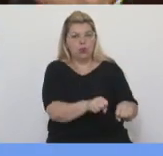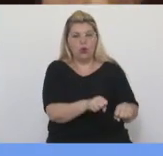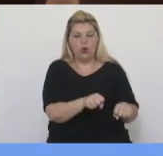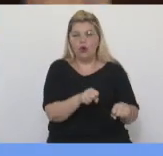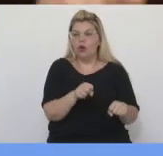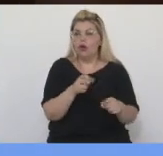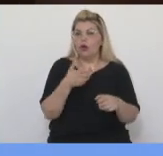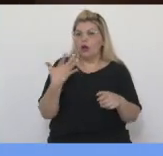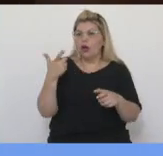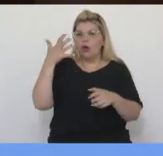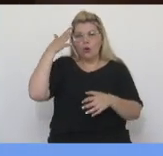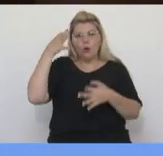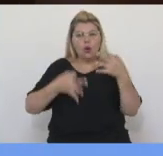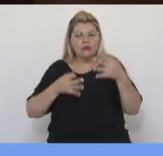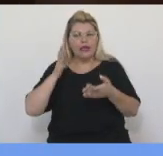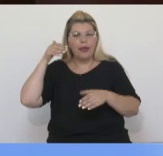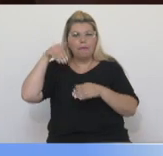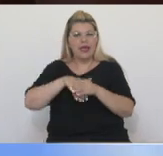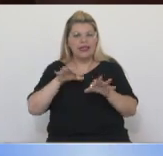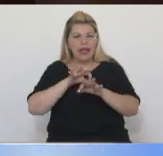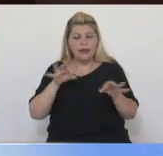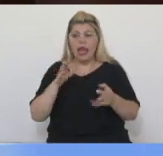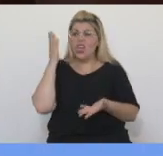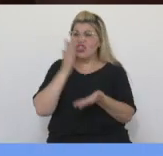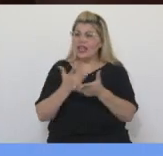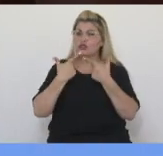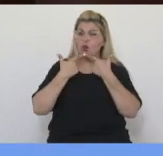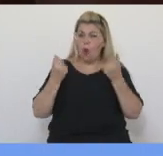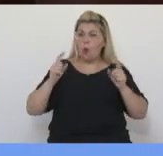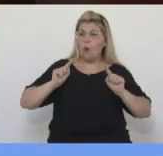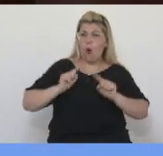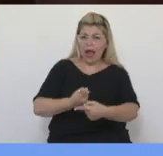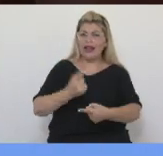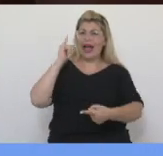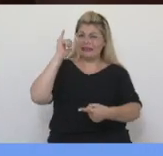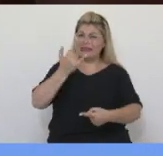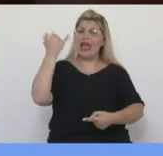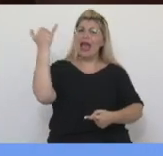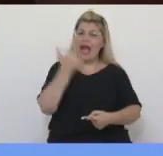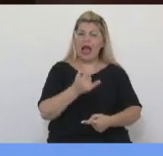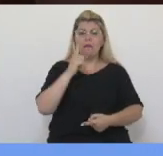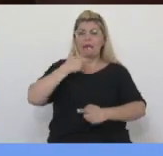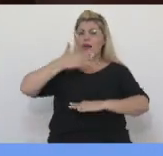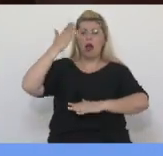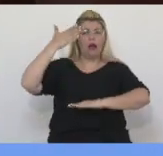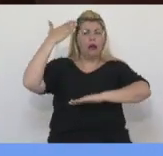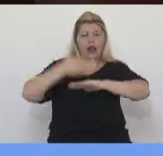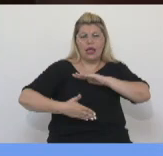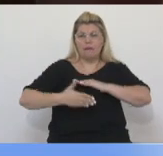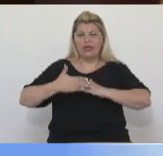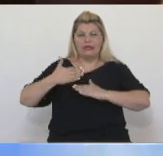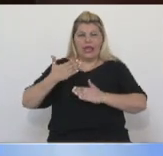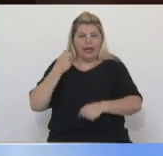y el reclamo está permitido y garantizado pero no pueden limitar las acciones fundamentales de un gobierno